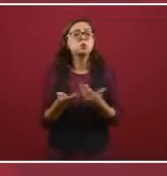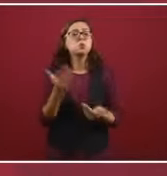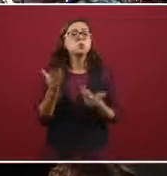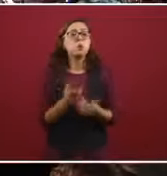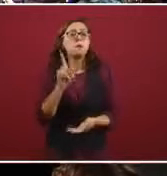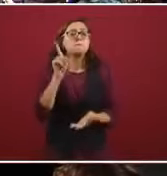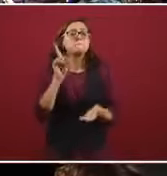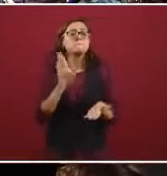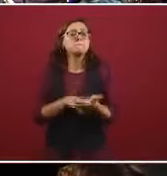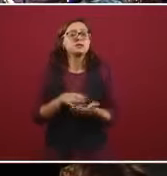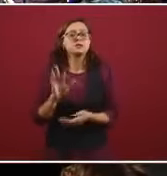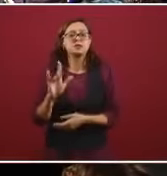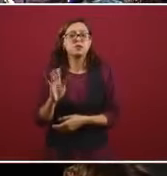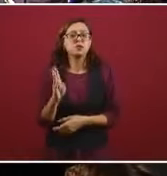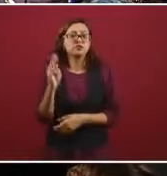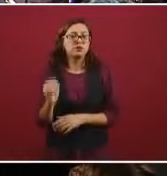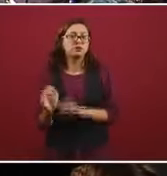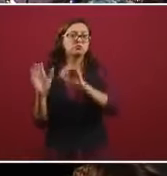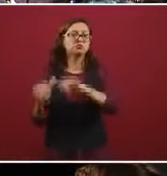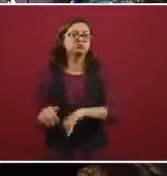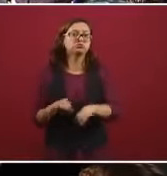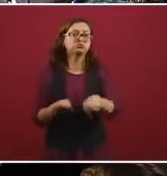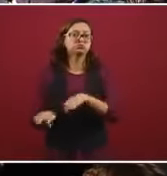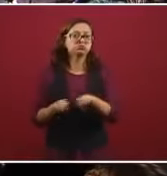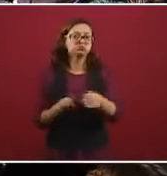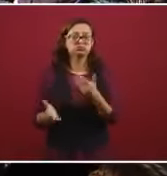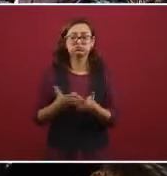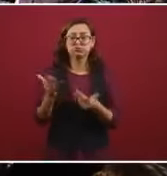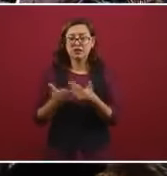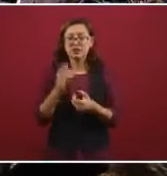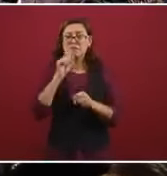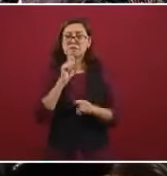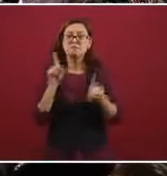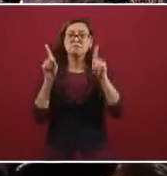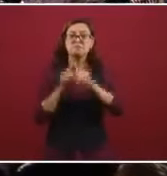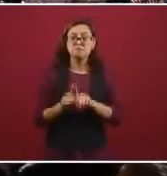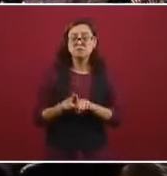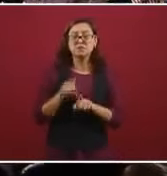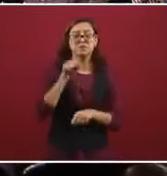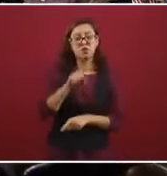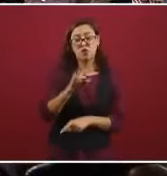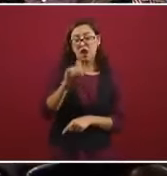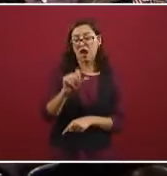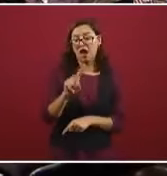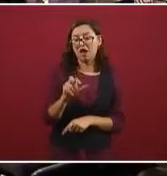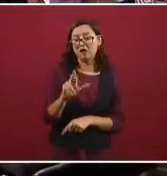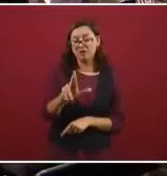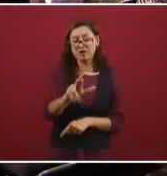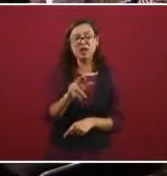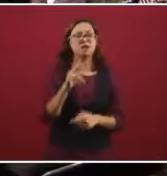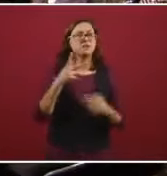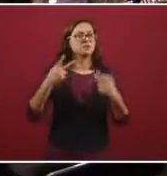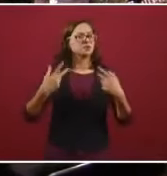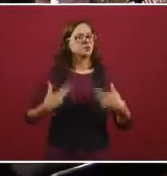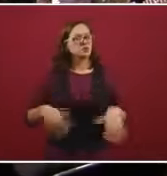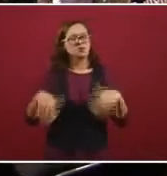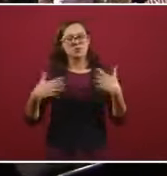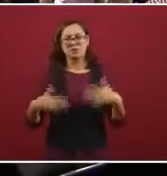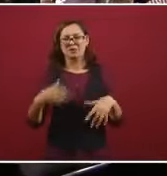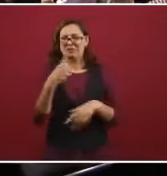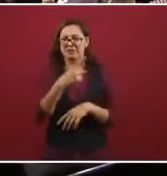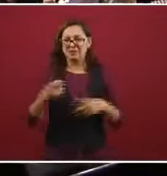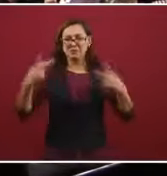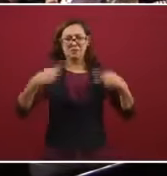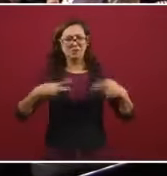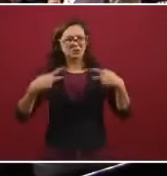1,059. Javier en el sur, con todo su equipo, ha estado buscando y hablando con ellos incansablemente, y me consta porque tiene una brigada de 100 personas